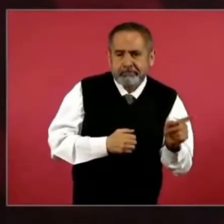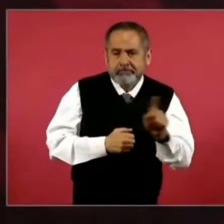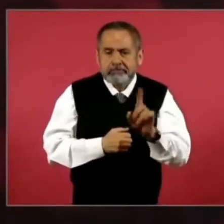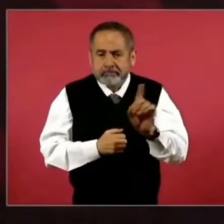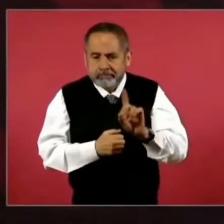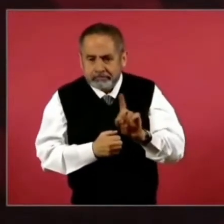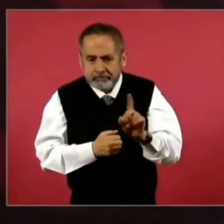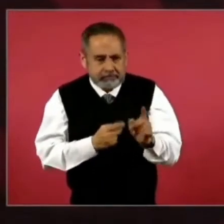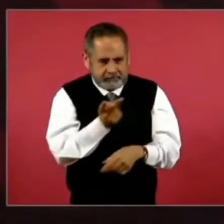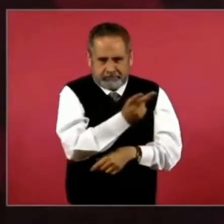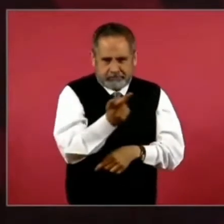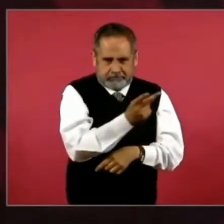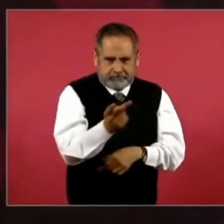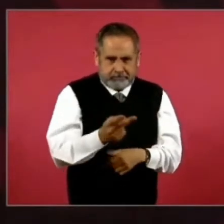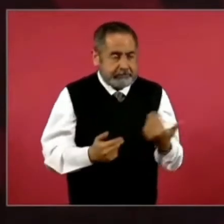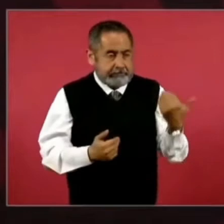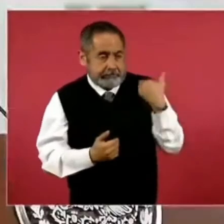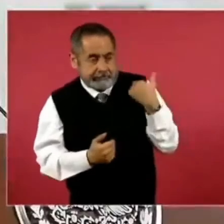que yo